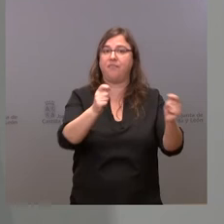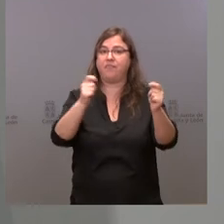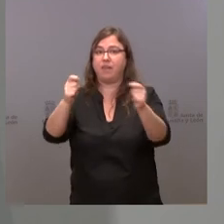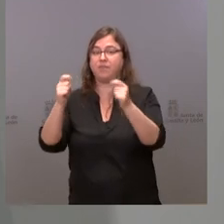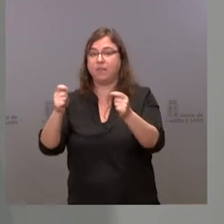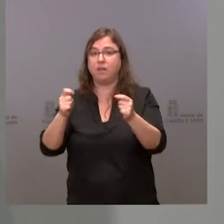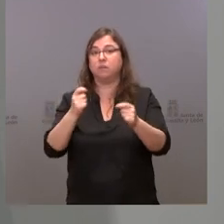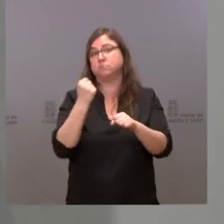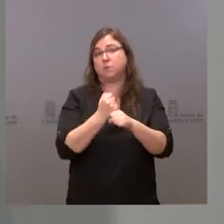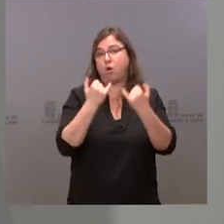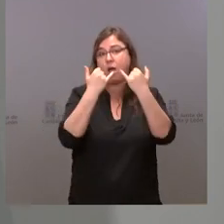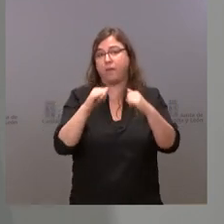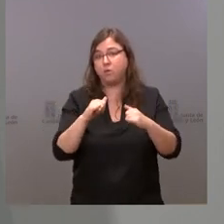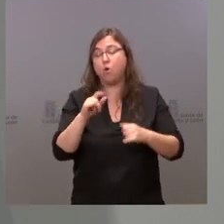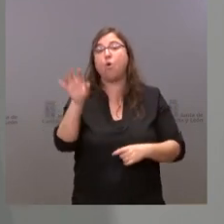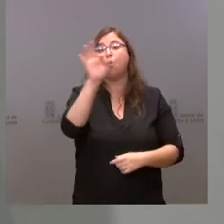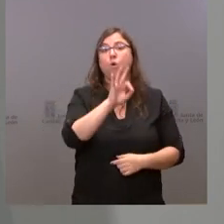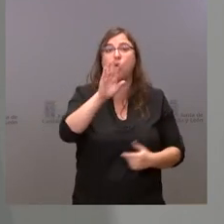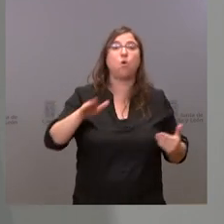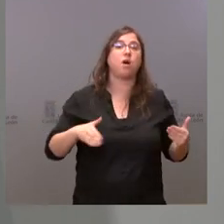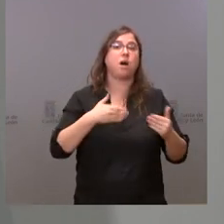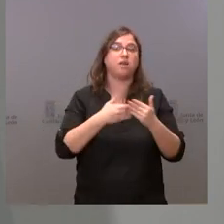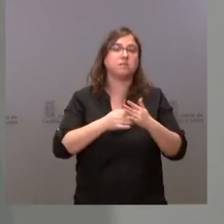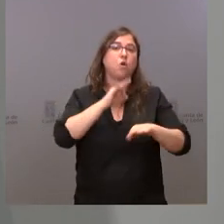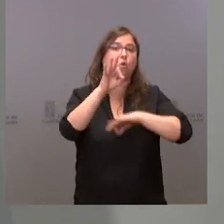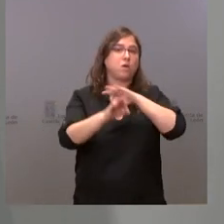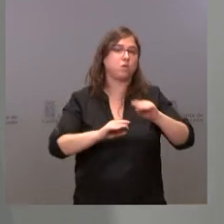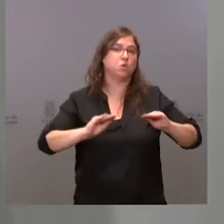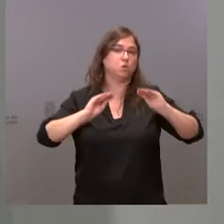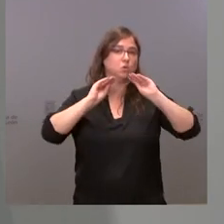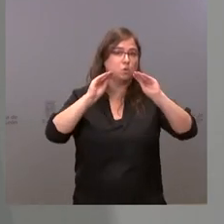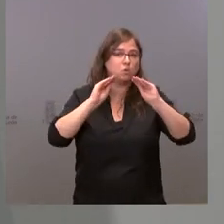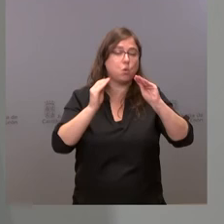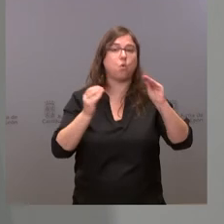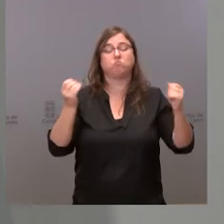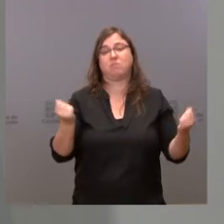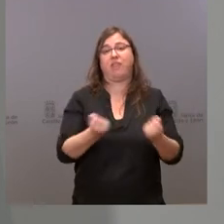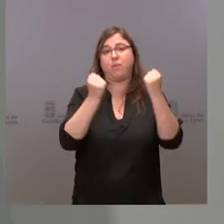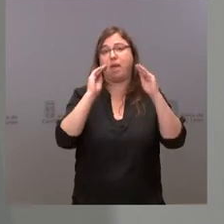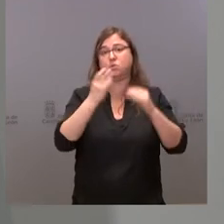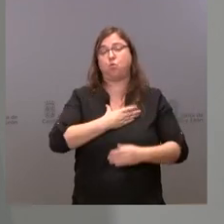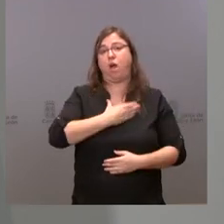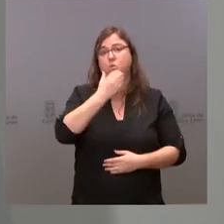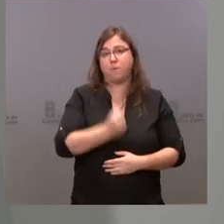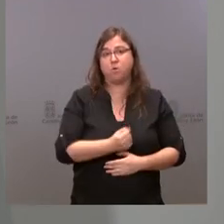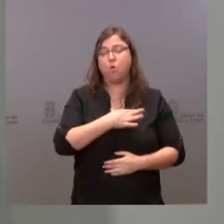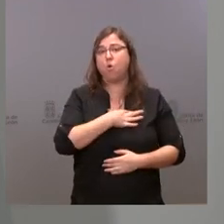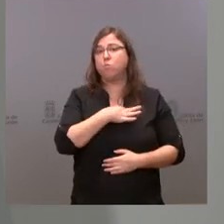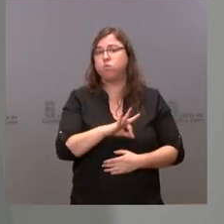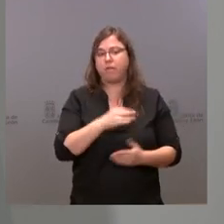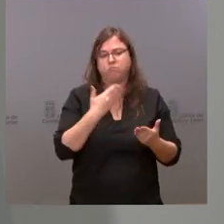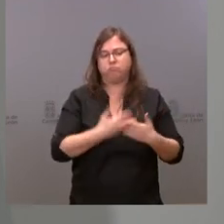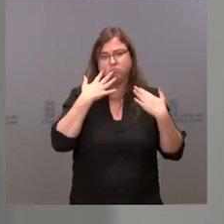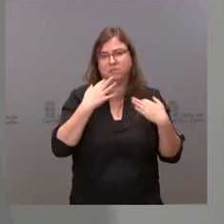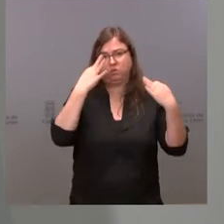el desarrollo de actividades o también en la propia organización de estas propias actividades municipales pues puedan dar garantías